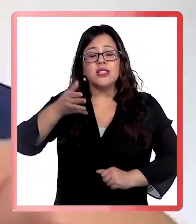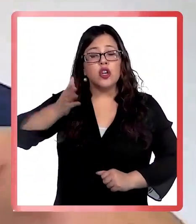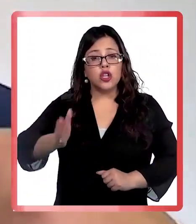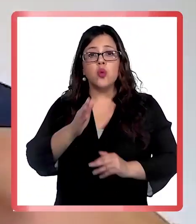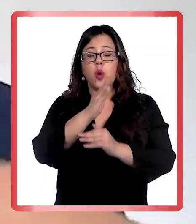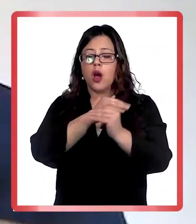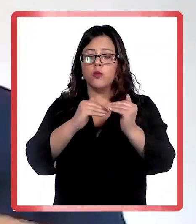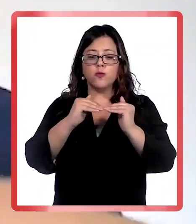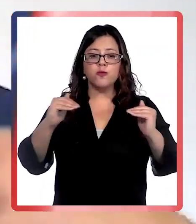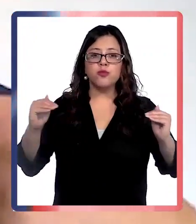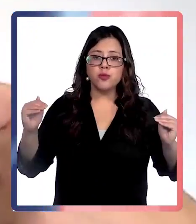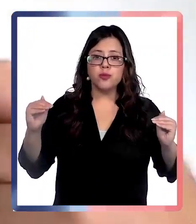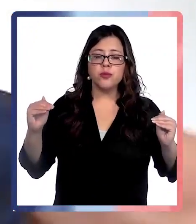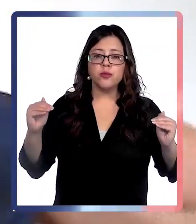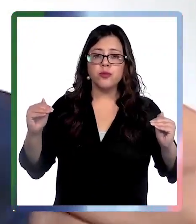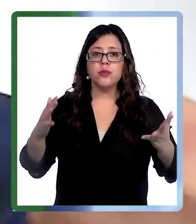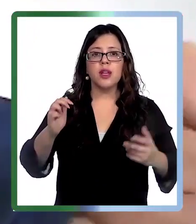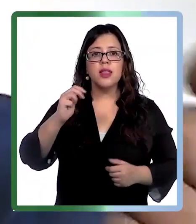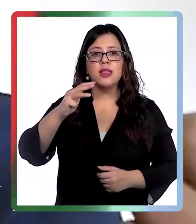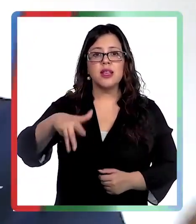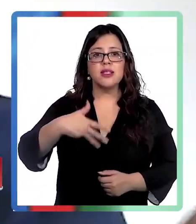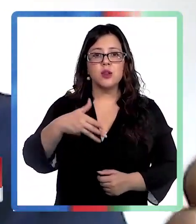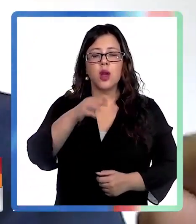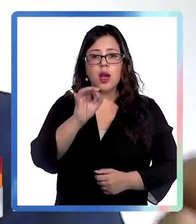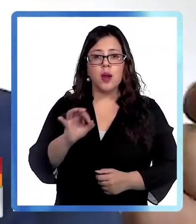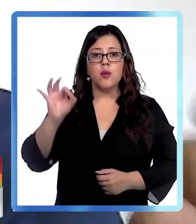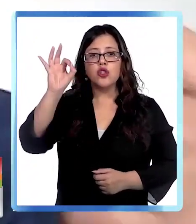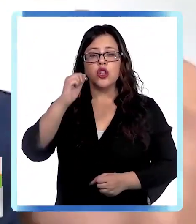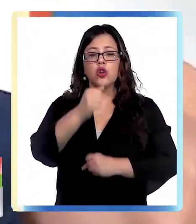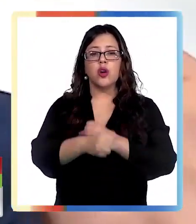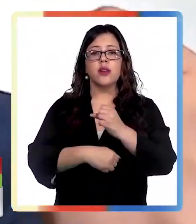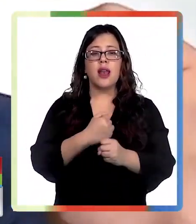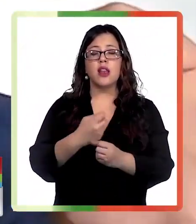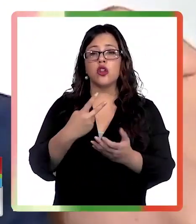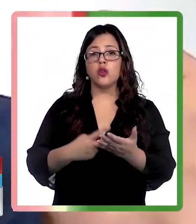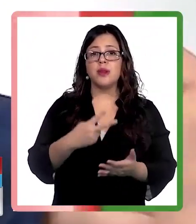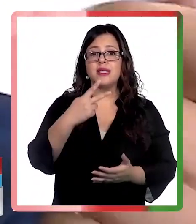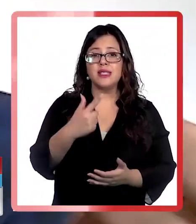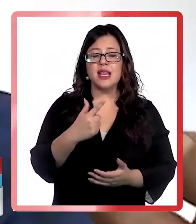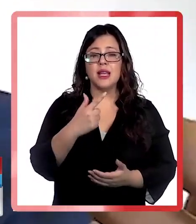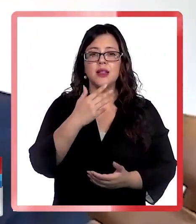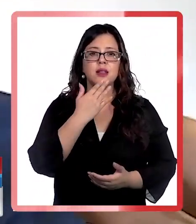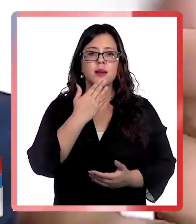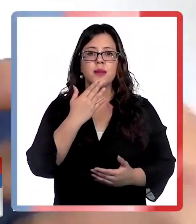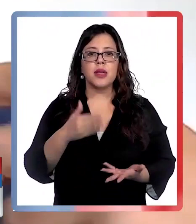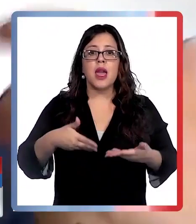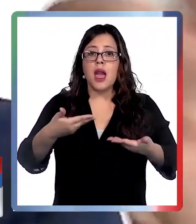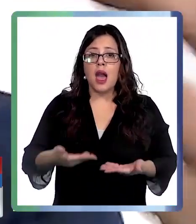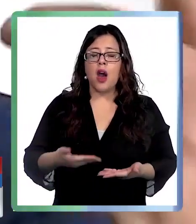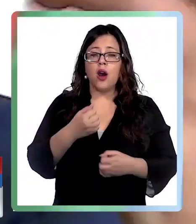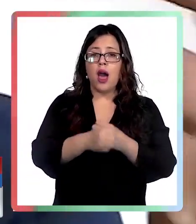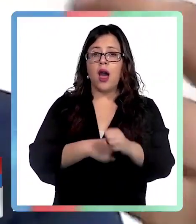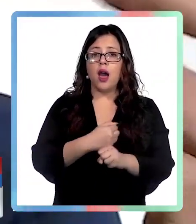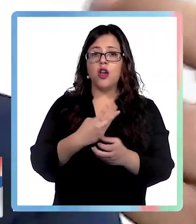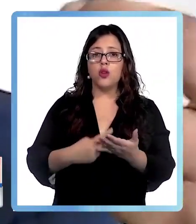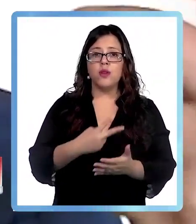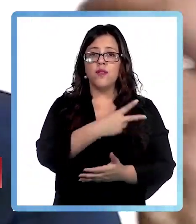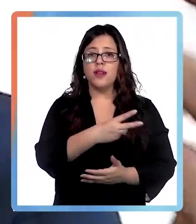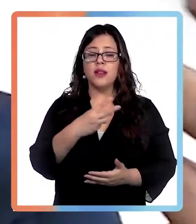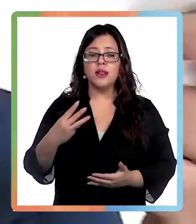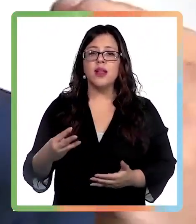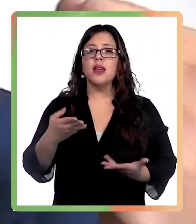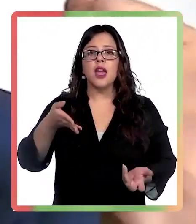19%, que tanto el 2007 como el actual año 2023 mantienen una tasa de que sí está pensando